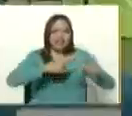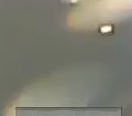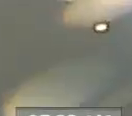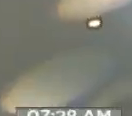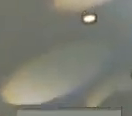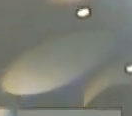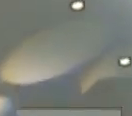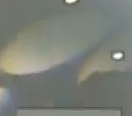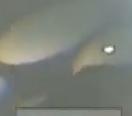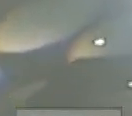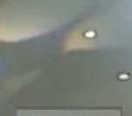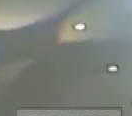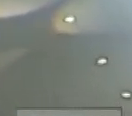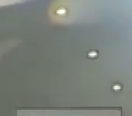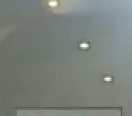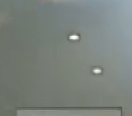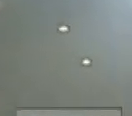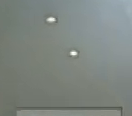venimos.